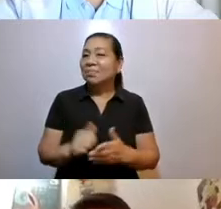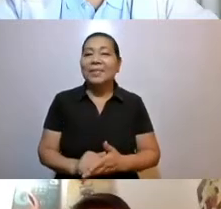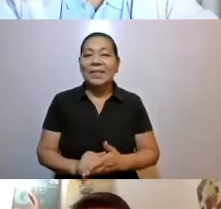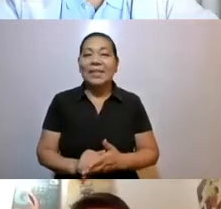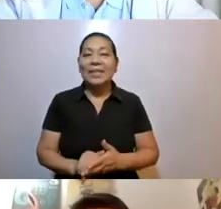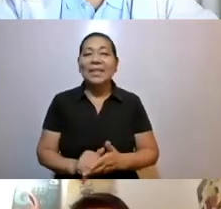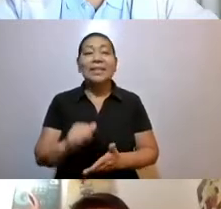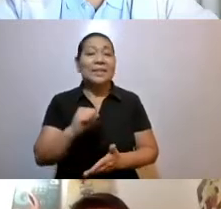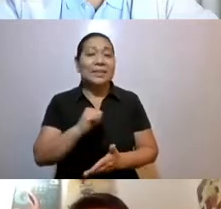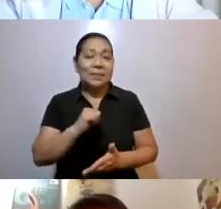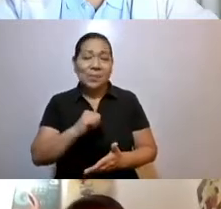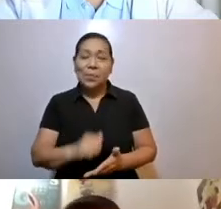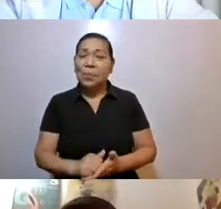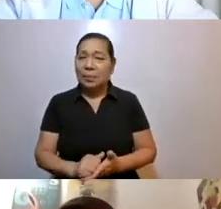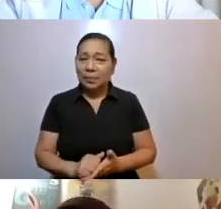yo,